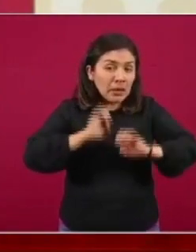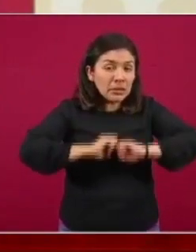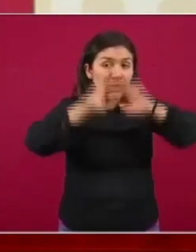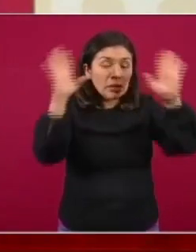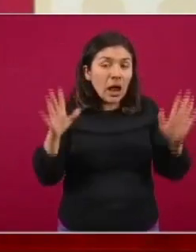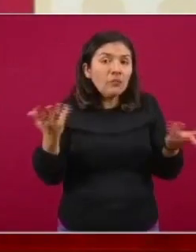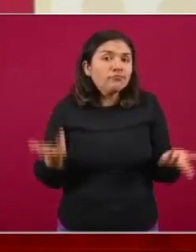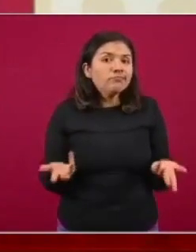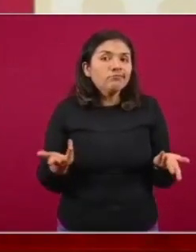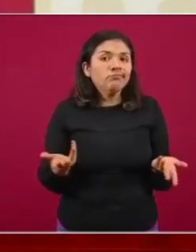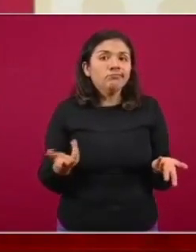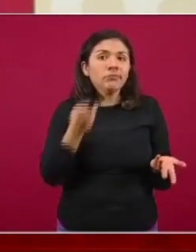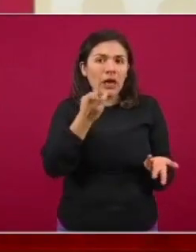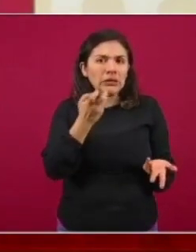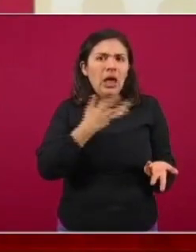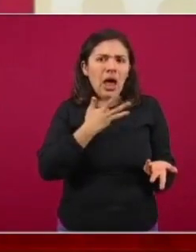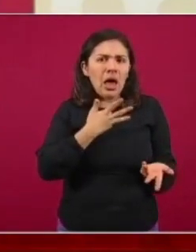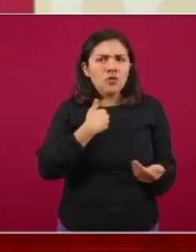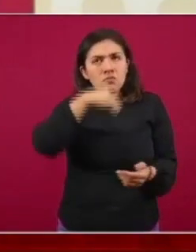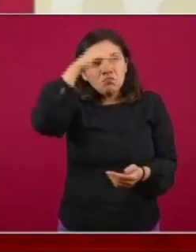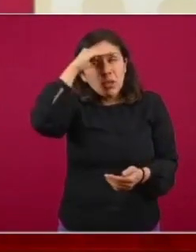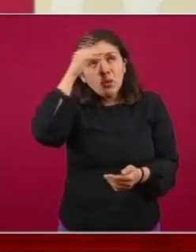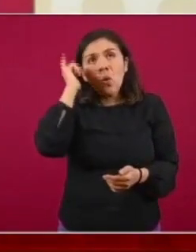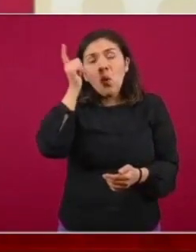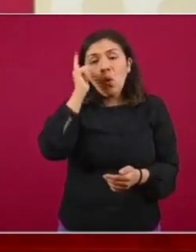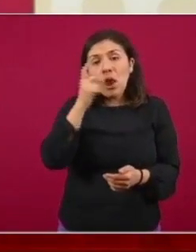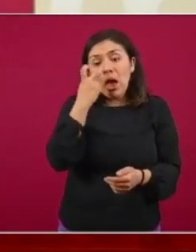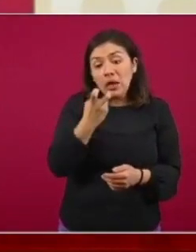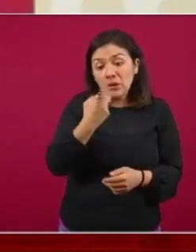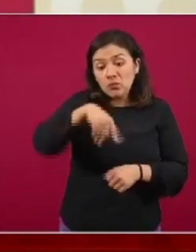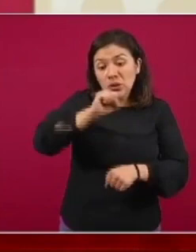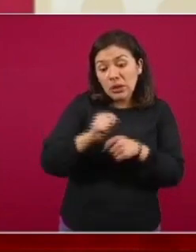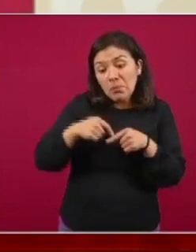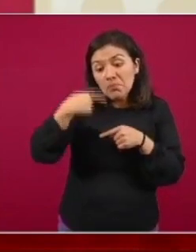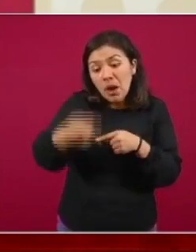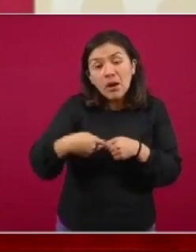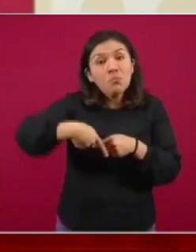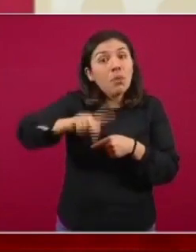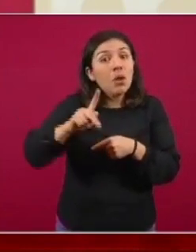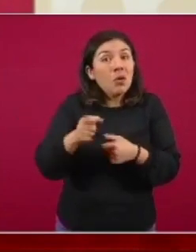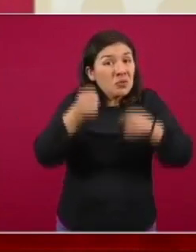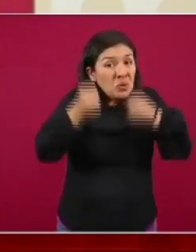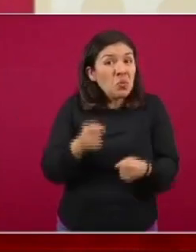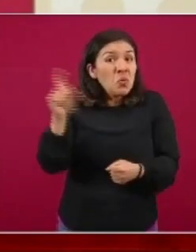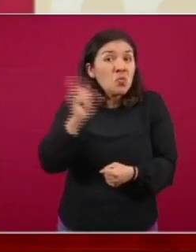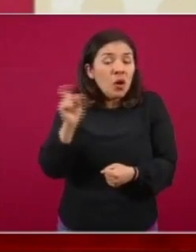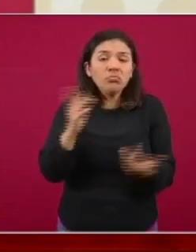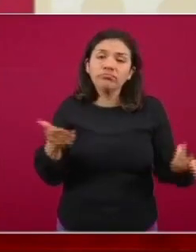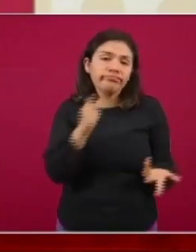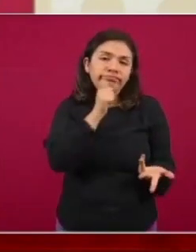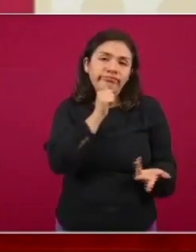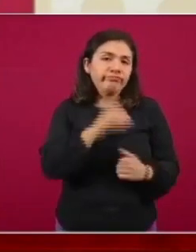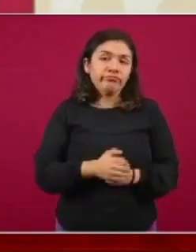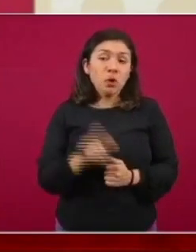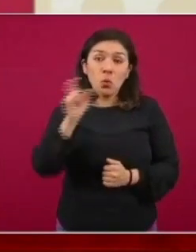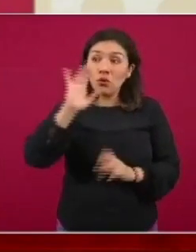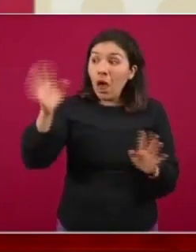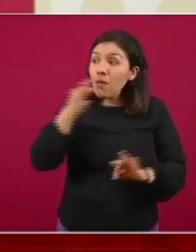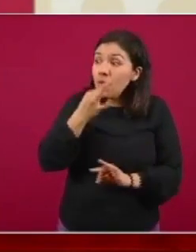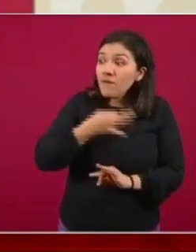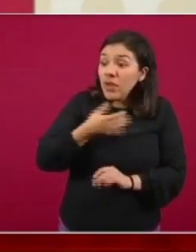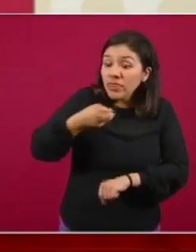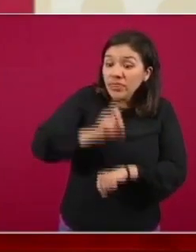Entonces, pues tenemos la aspiración de que sí sea en esta semana, pero no tenemos exactamente el día. Entonces, cuando tengamos el